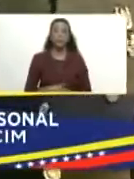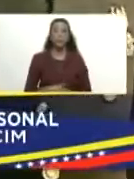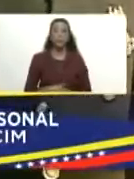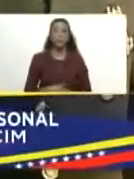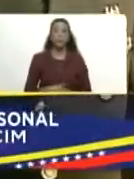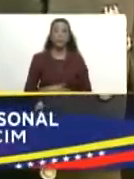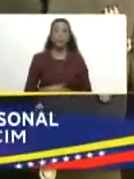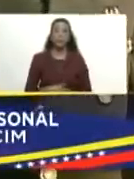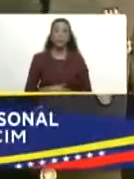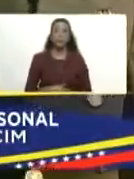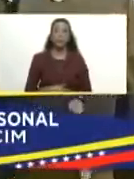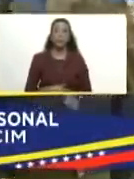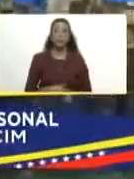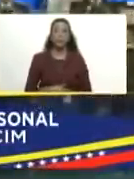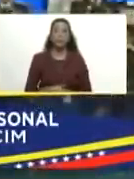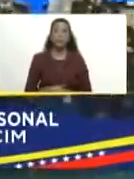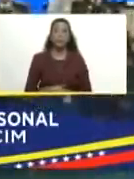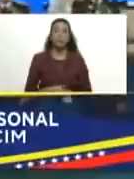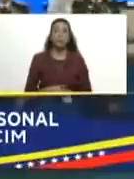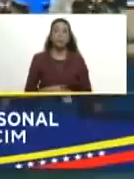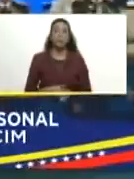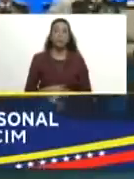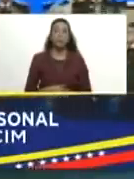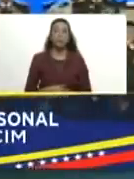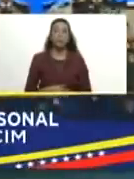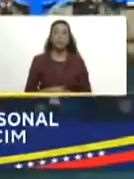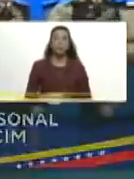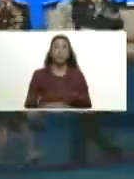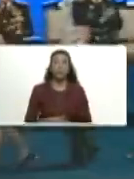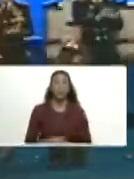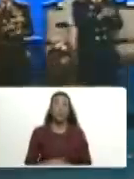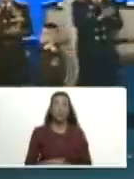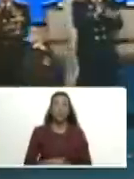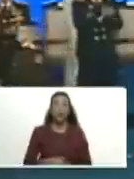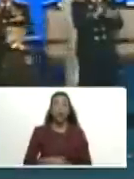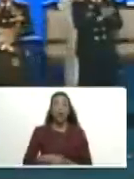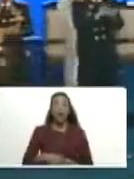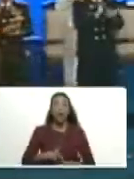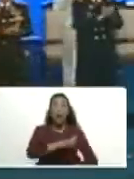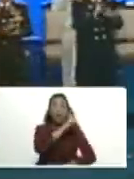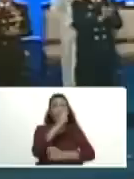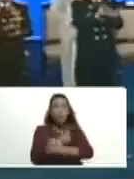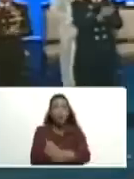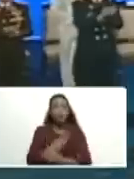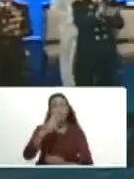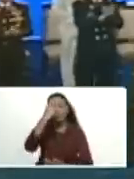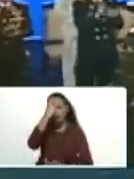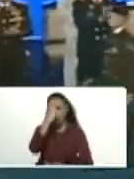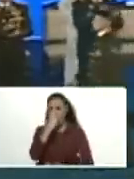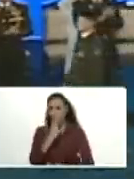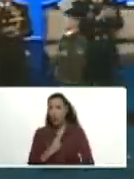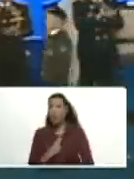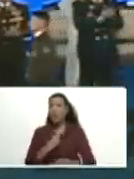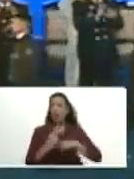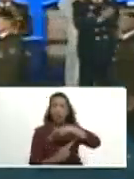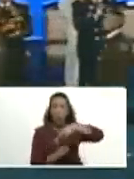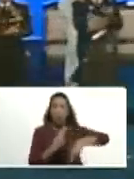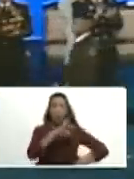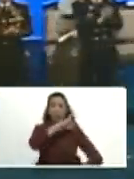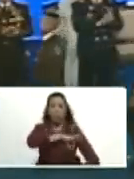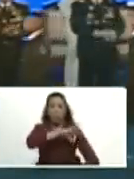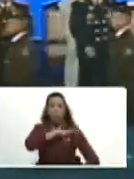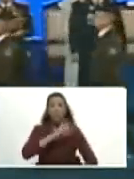izquierda. De frente. ¡Mar! Una Fuerza Armada humanista, bolivariana, revolucionaria y socialista